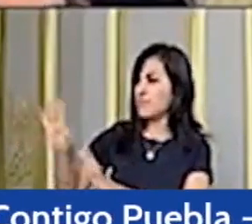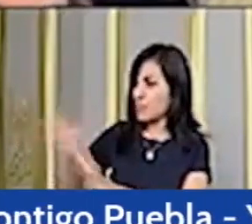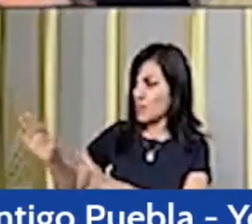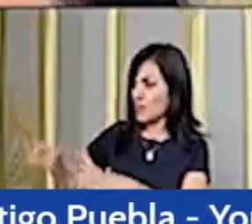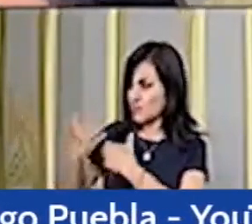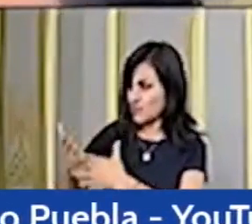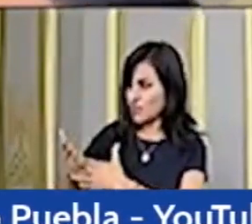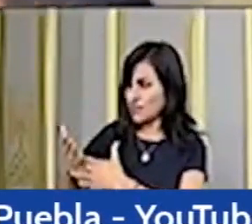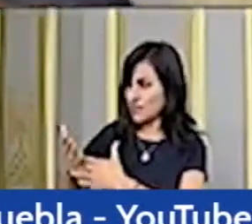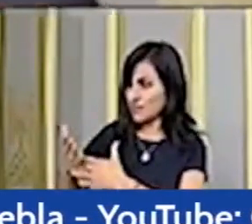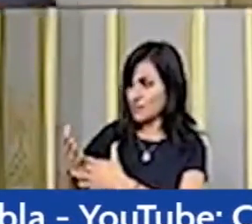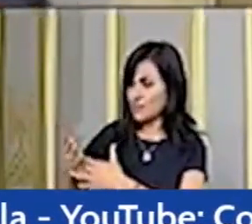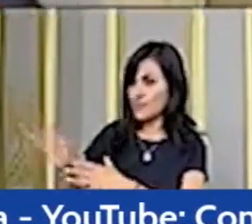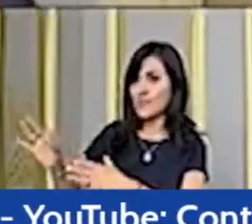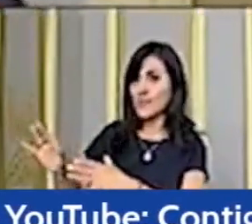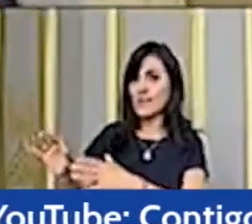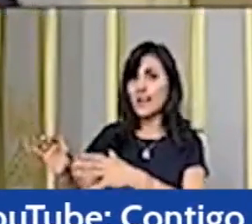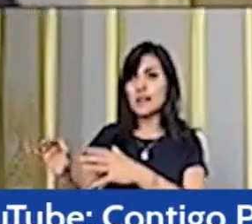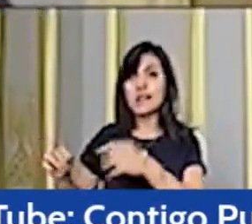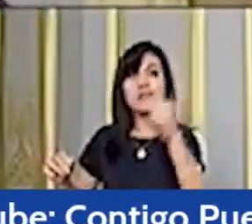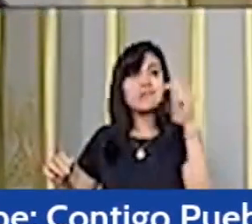No se puede en este recinto.